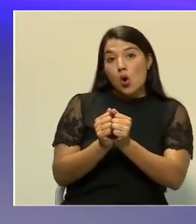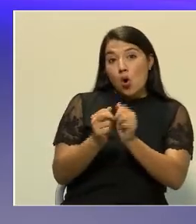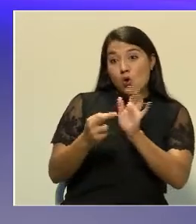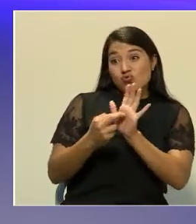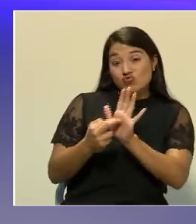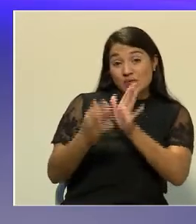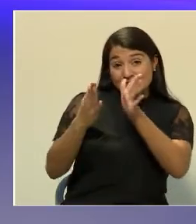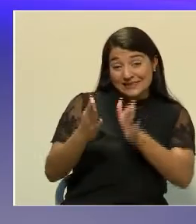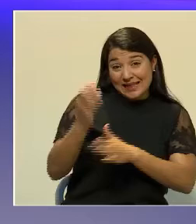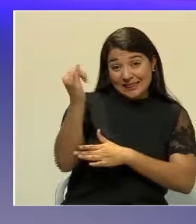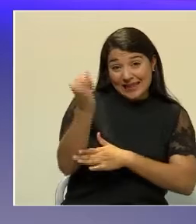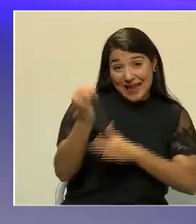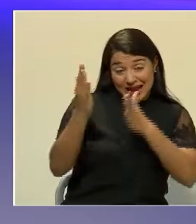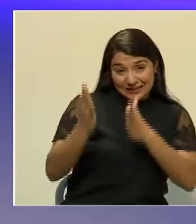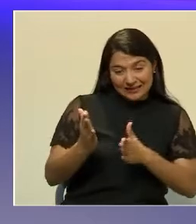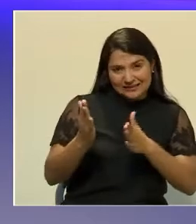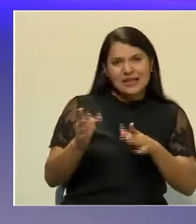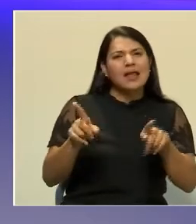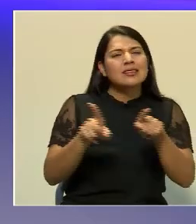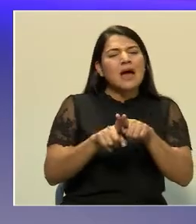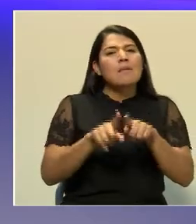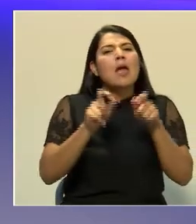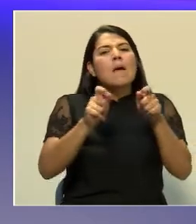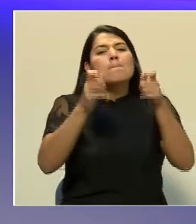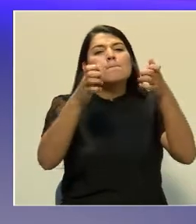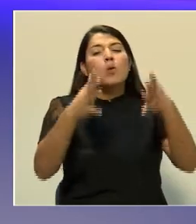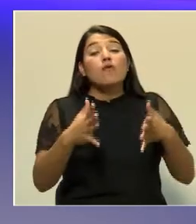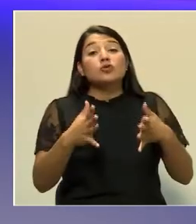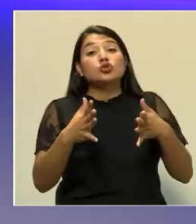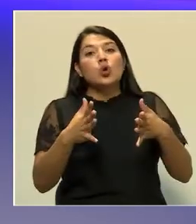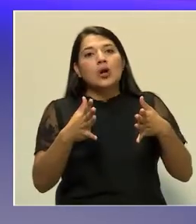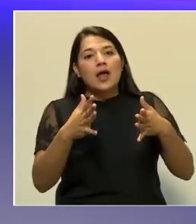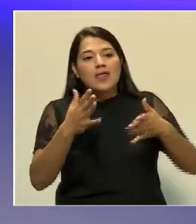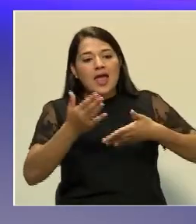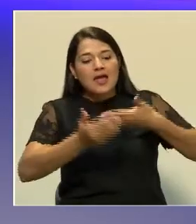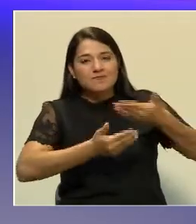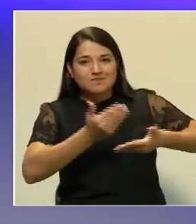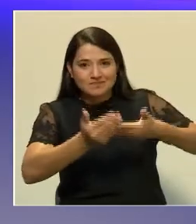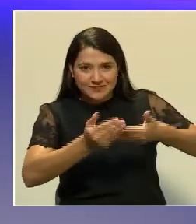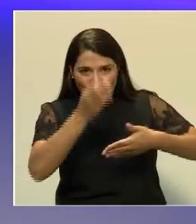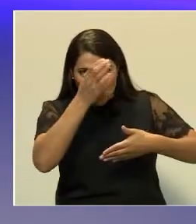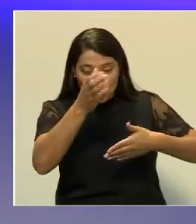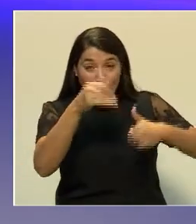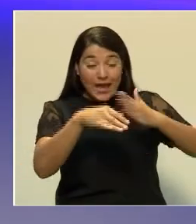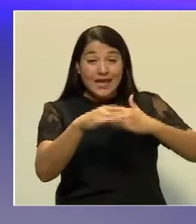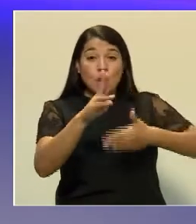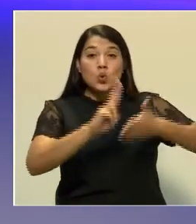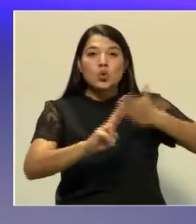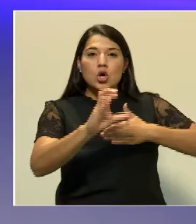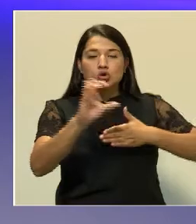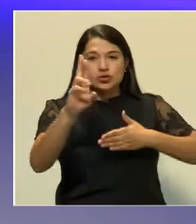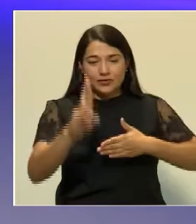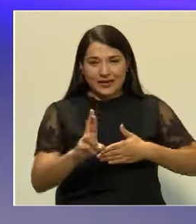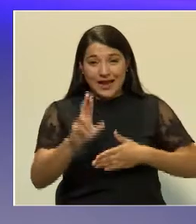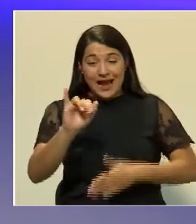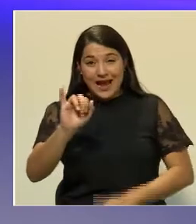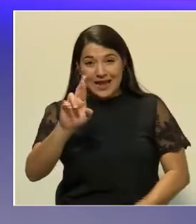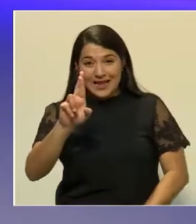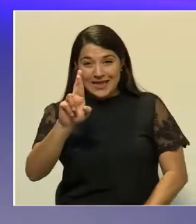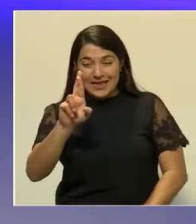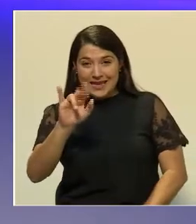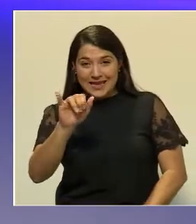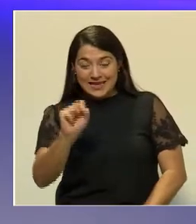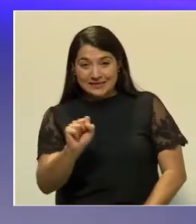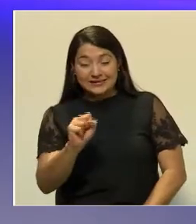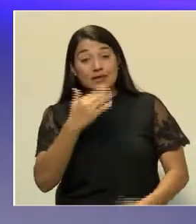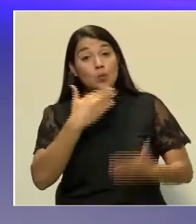representante de artistas y también profesora de gestión cultural en la Universidad de Costa Rica, Iris Lam. Buenas